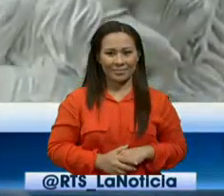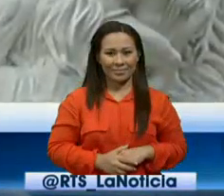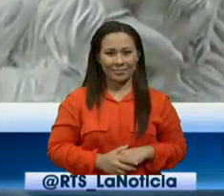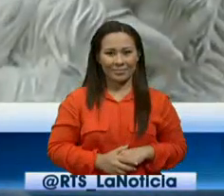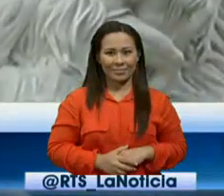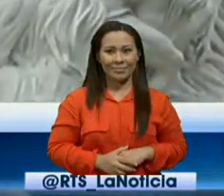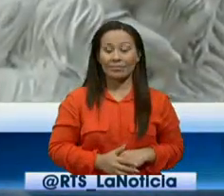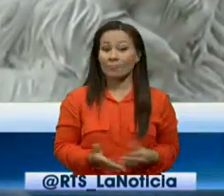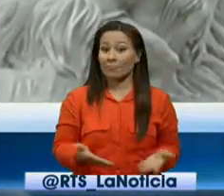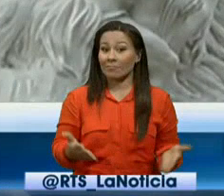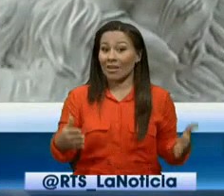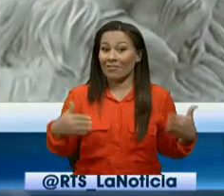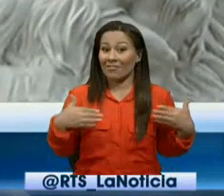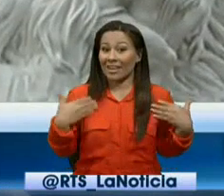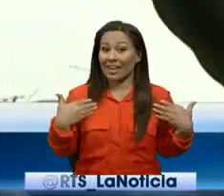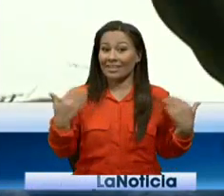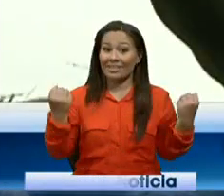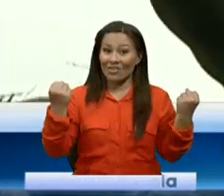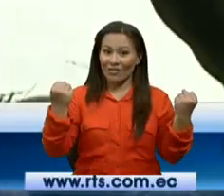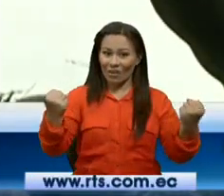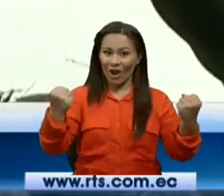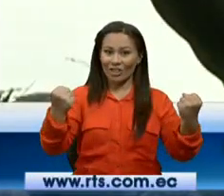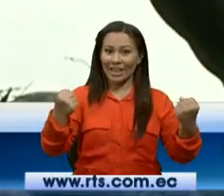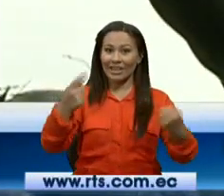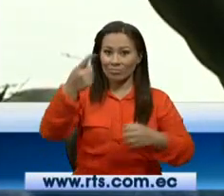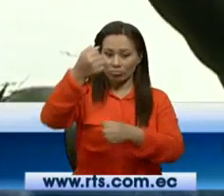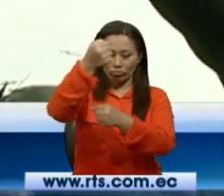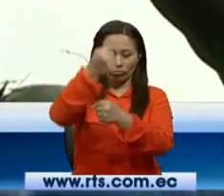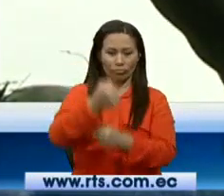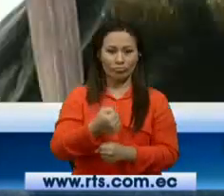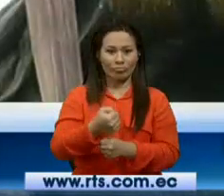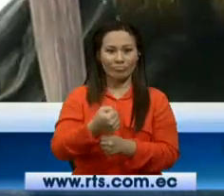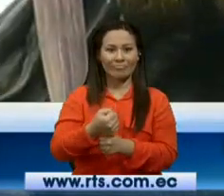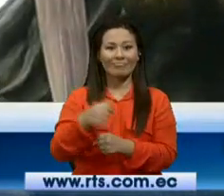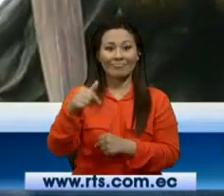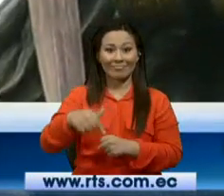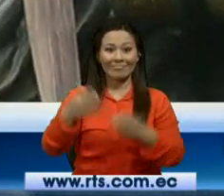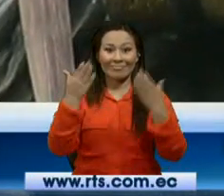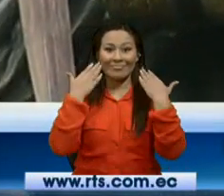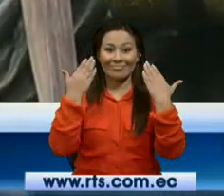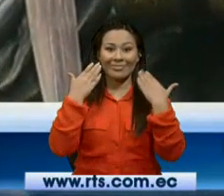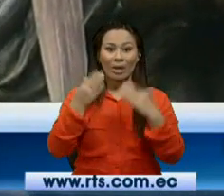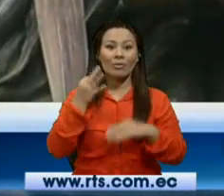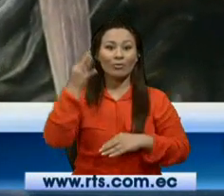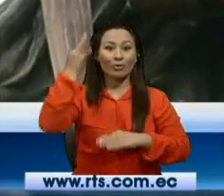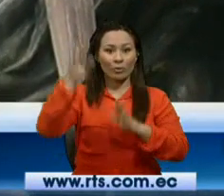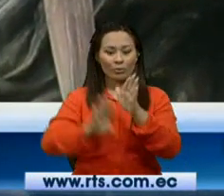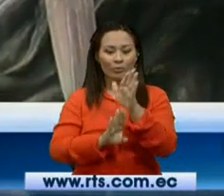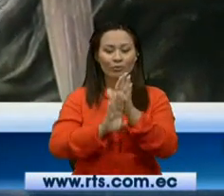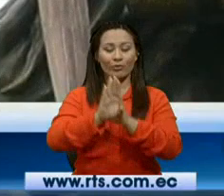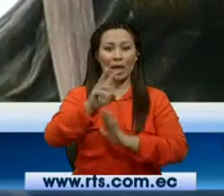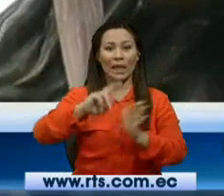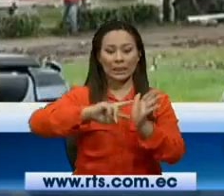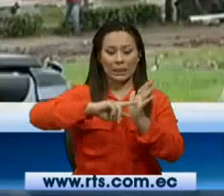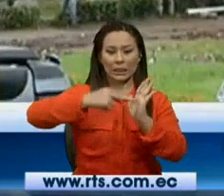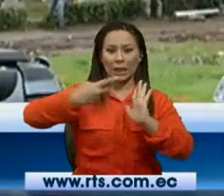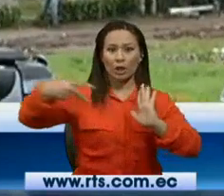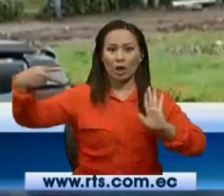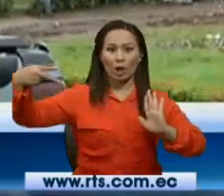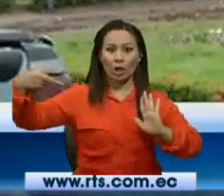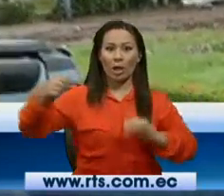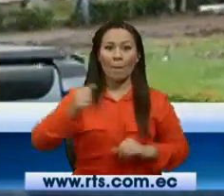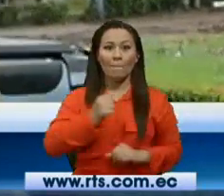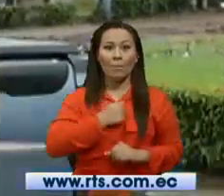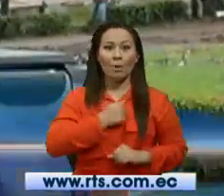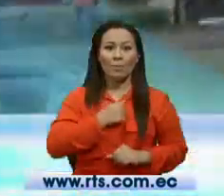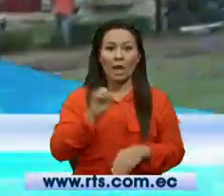Que con orgullo y fortaleza ven a la Perla pujante y en miras del progreso. Tecnología ecuatoriana y